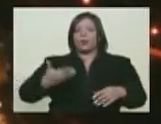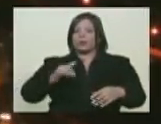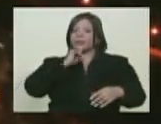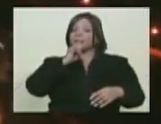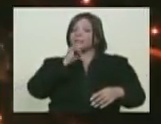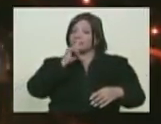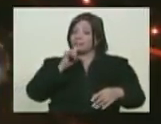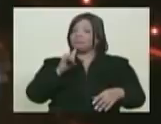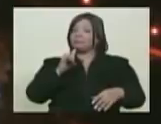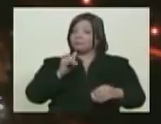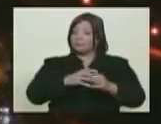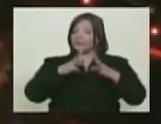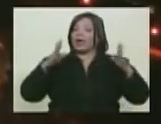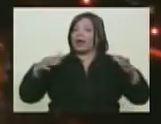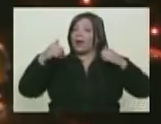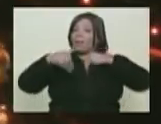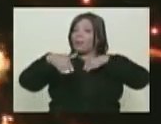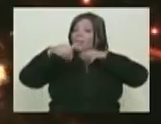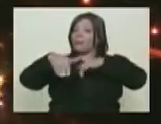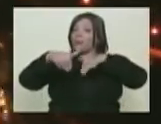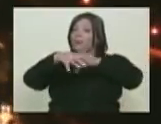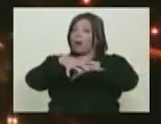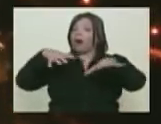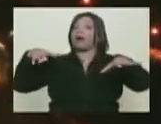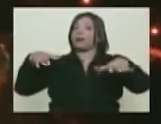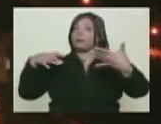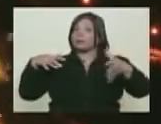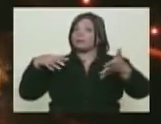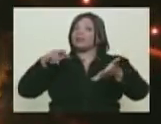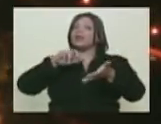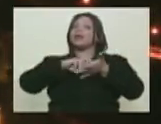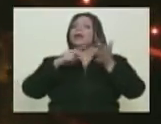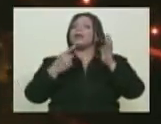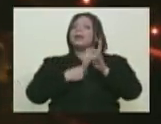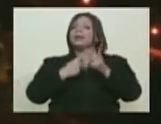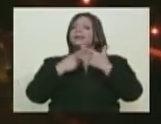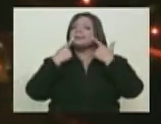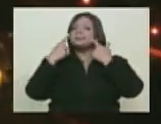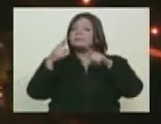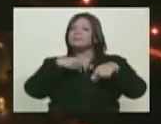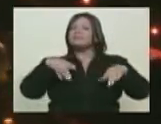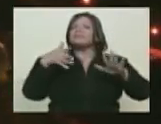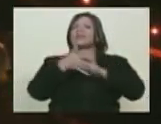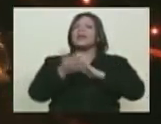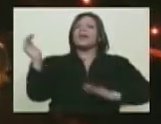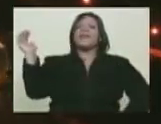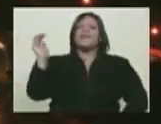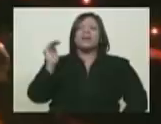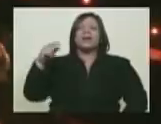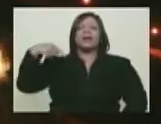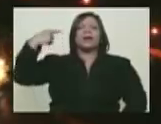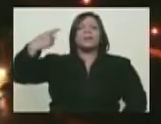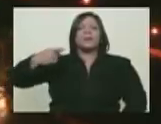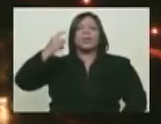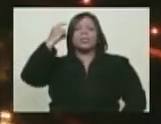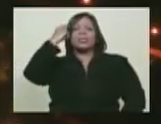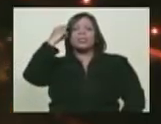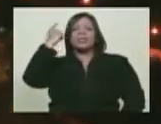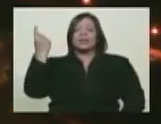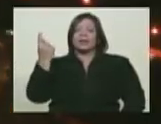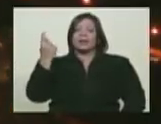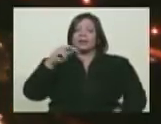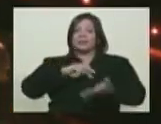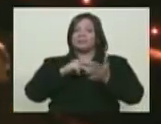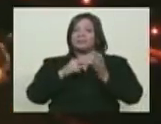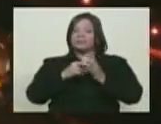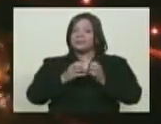que ha sido una gran manifestación y que ahí es donde está la clave de lo que tiene que venir los próximos días. Y es que hay